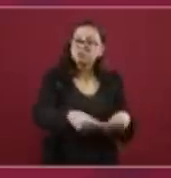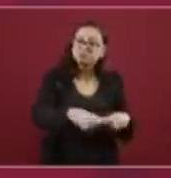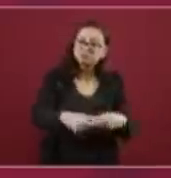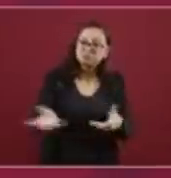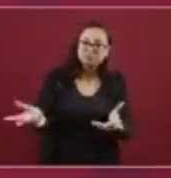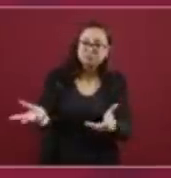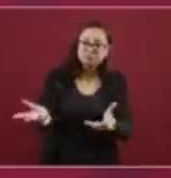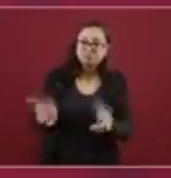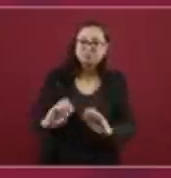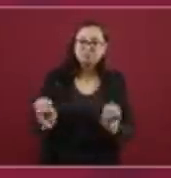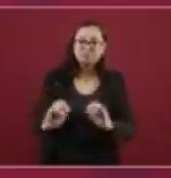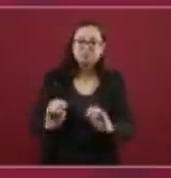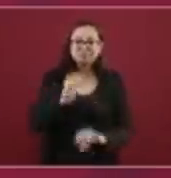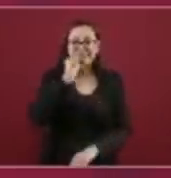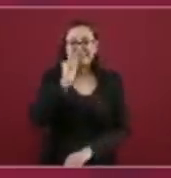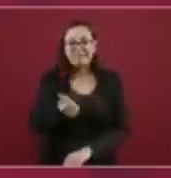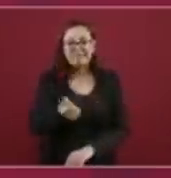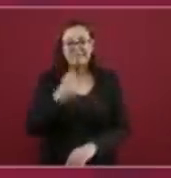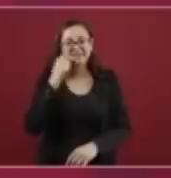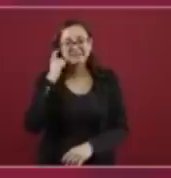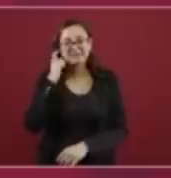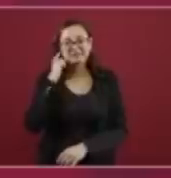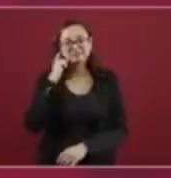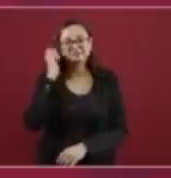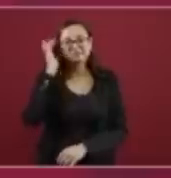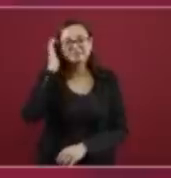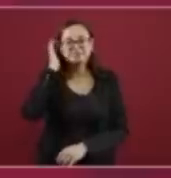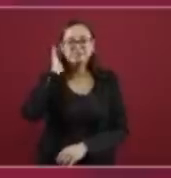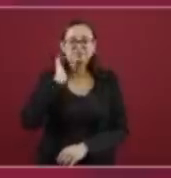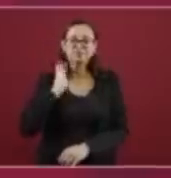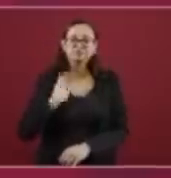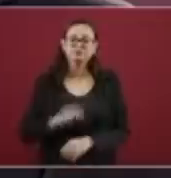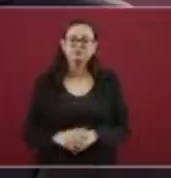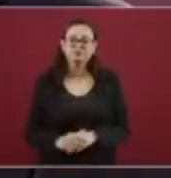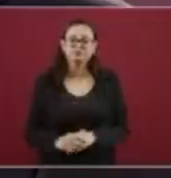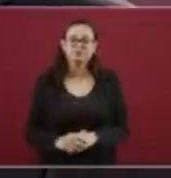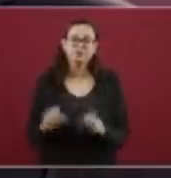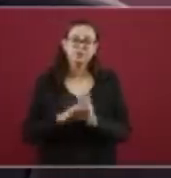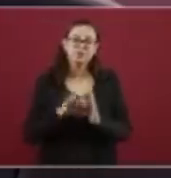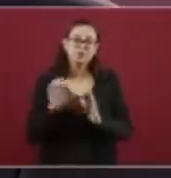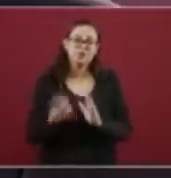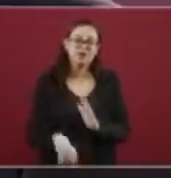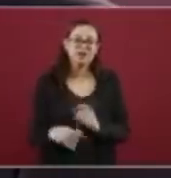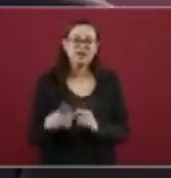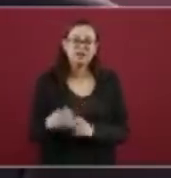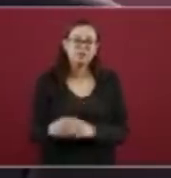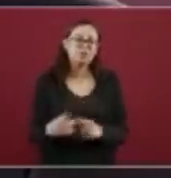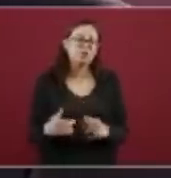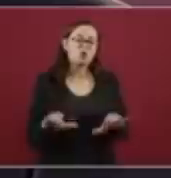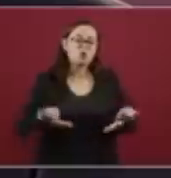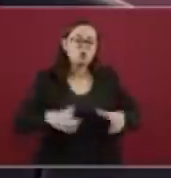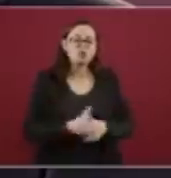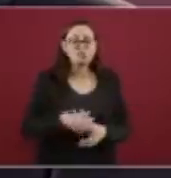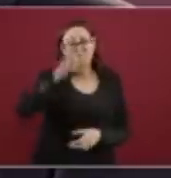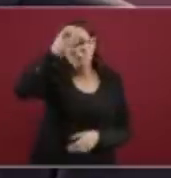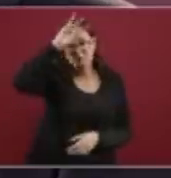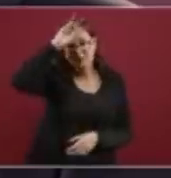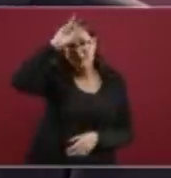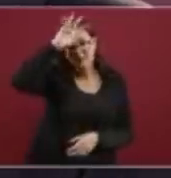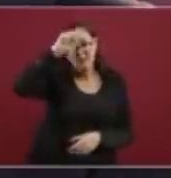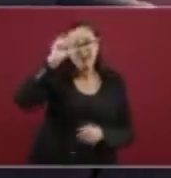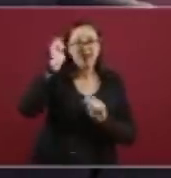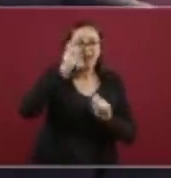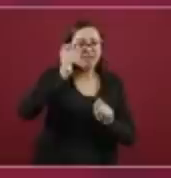Esto lo vemos, por ejemplo, en el programa de apoyo a comunidades mineras.